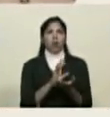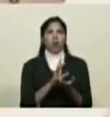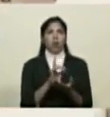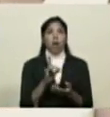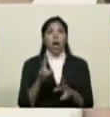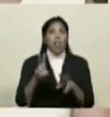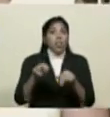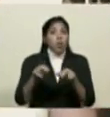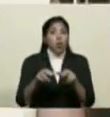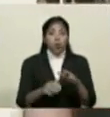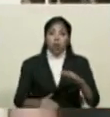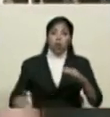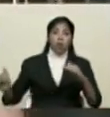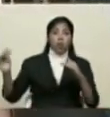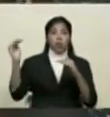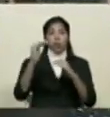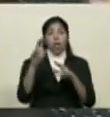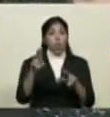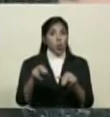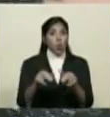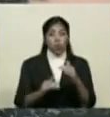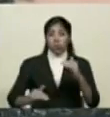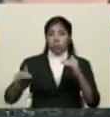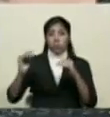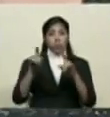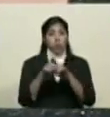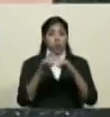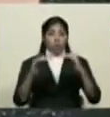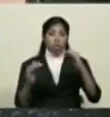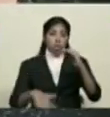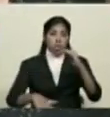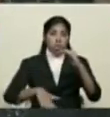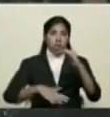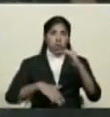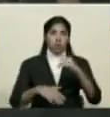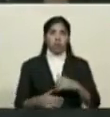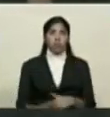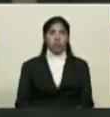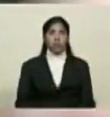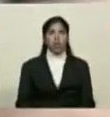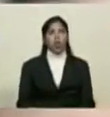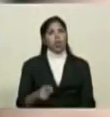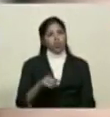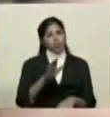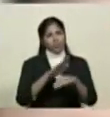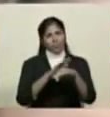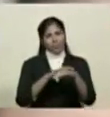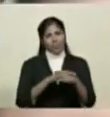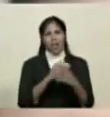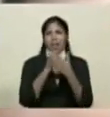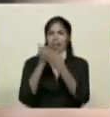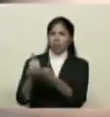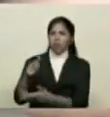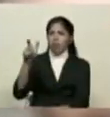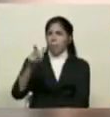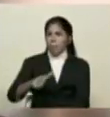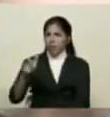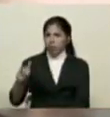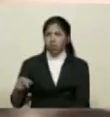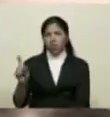ascendidos y que nosotros estamos reivindicando, y yo les pido a ustedes la ayuda para esos funcionarios,